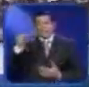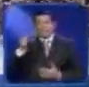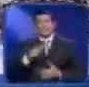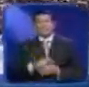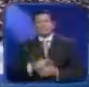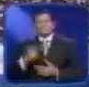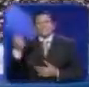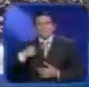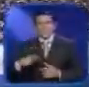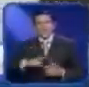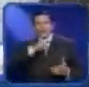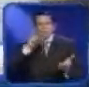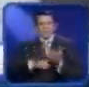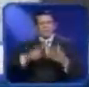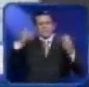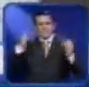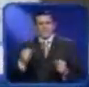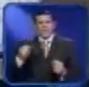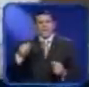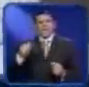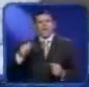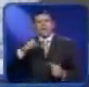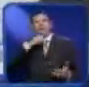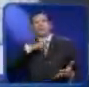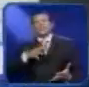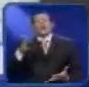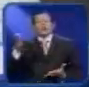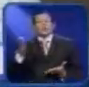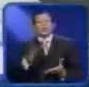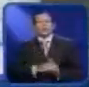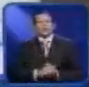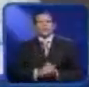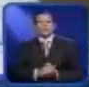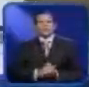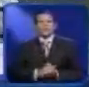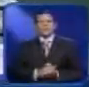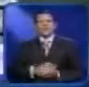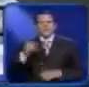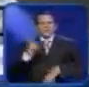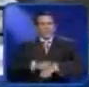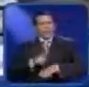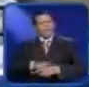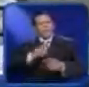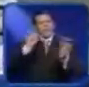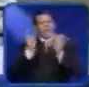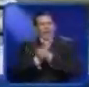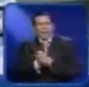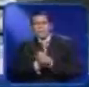convicción que este concierto marcará la historia. Es tiempo de cambiar.